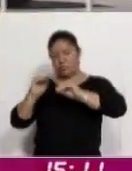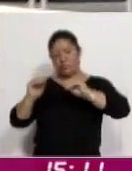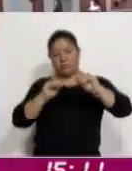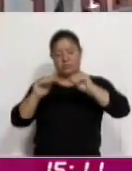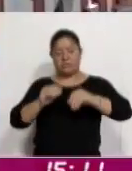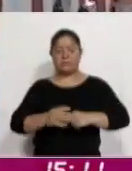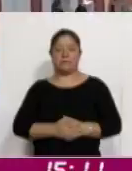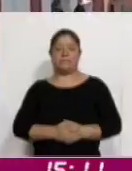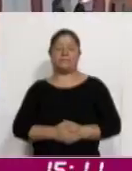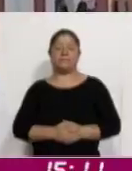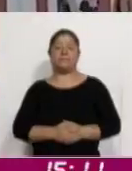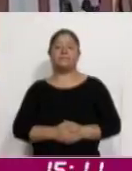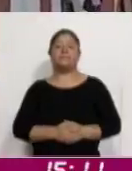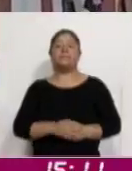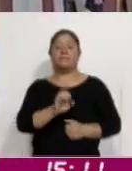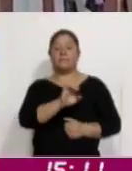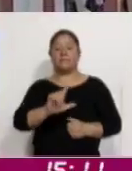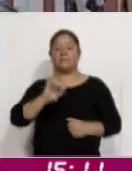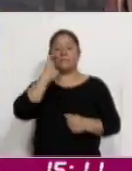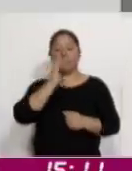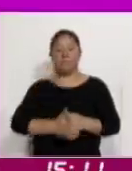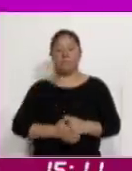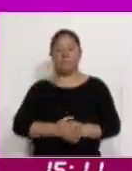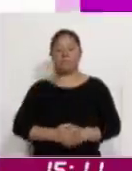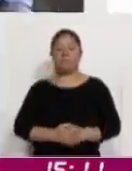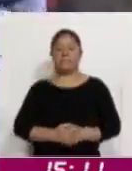Corazón Noticias, Edith López.